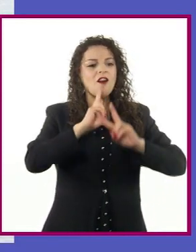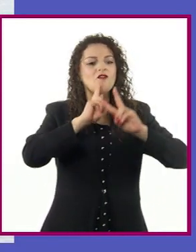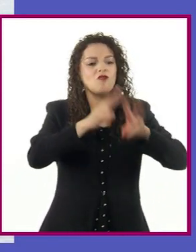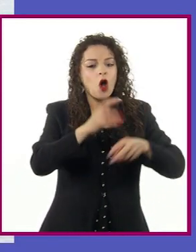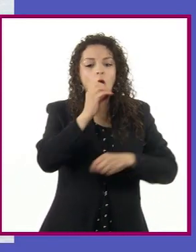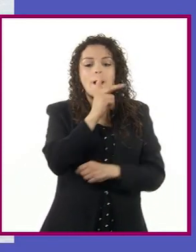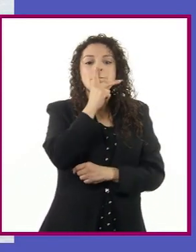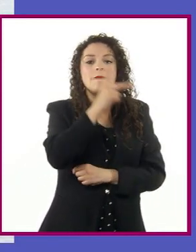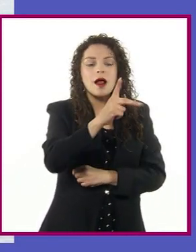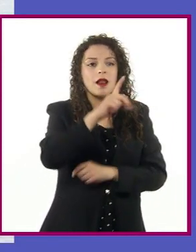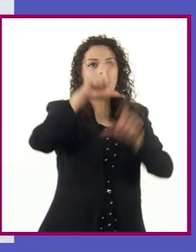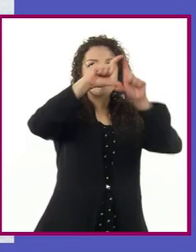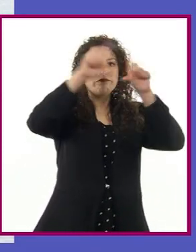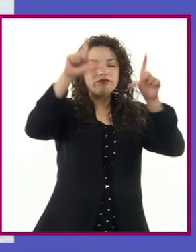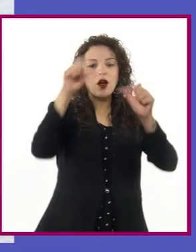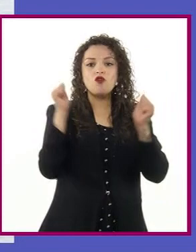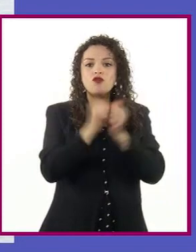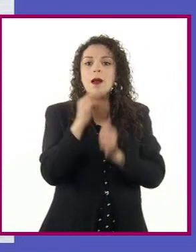un mensaje.